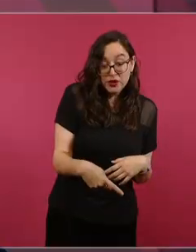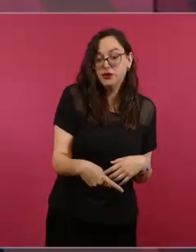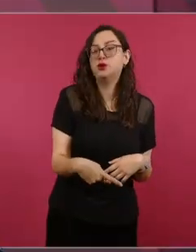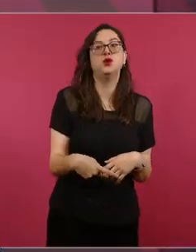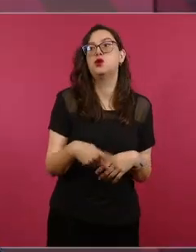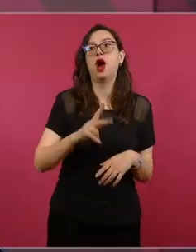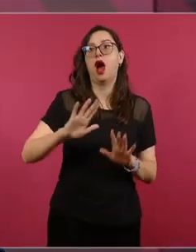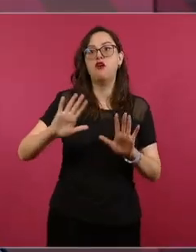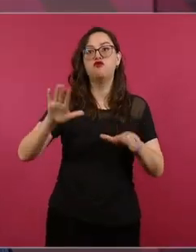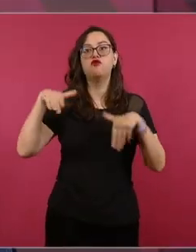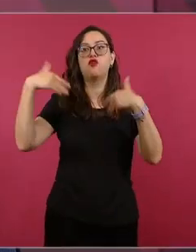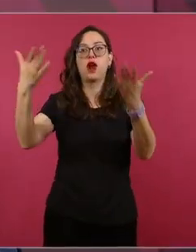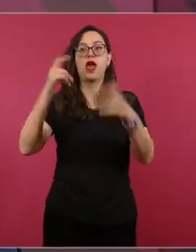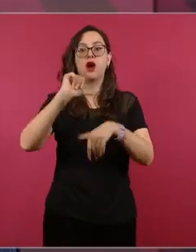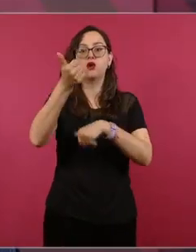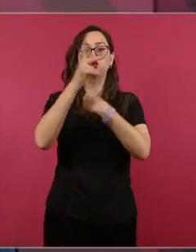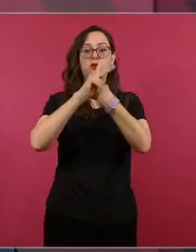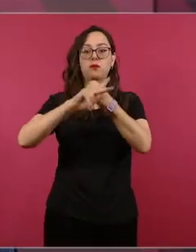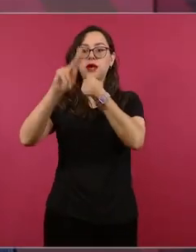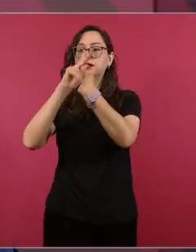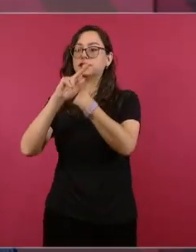gasolinas.